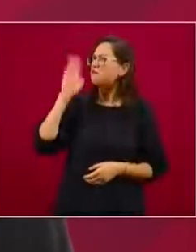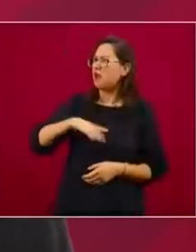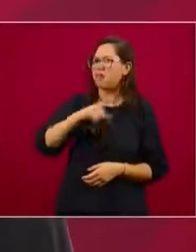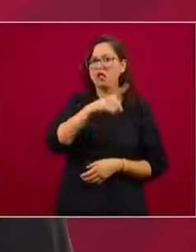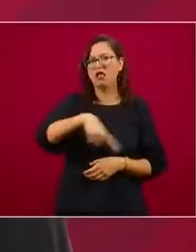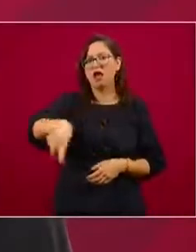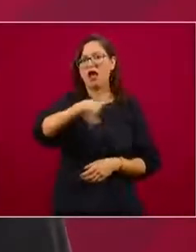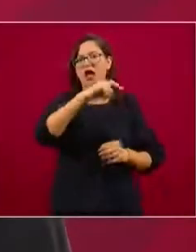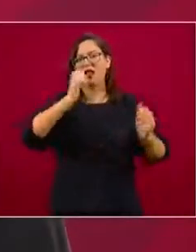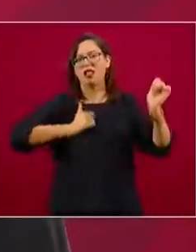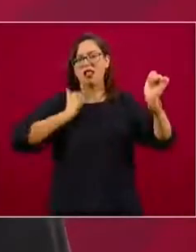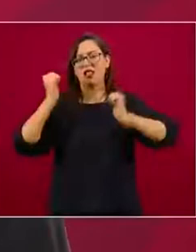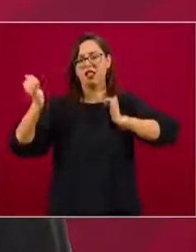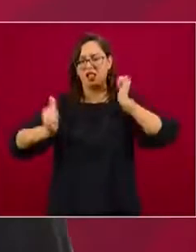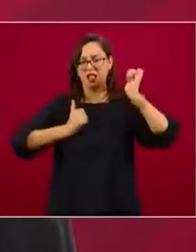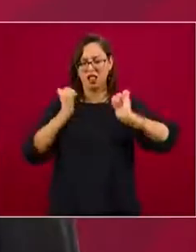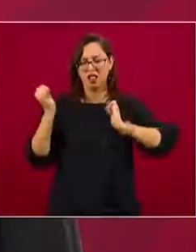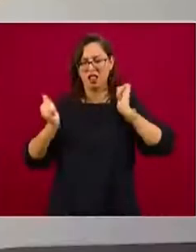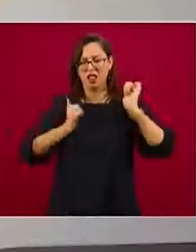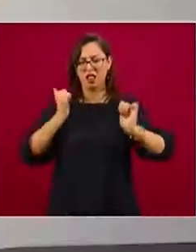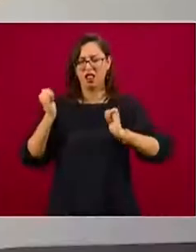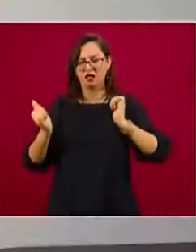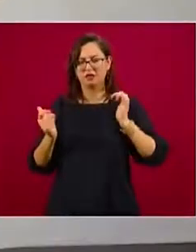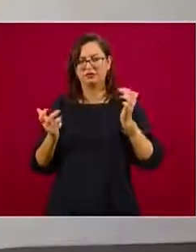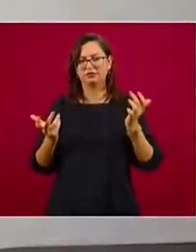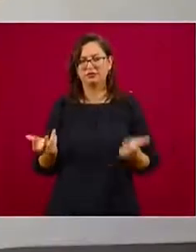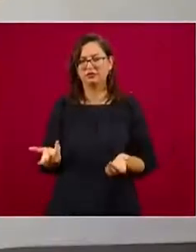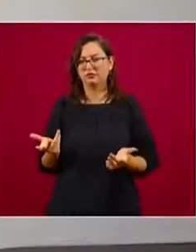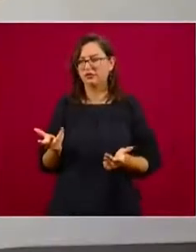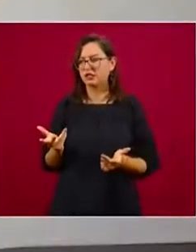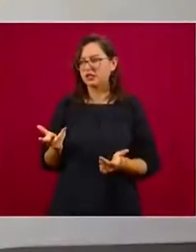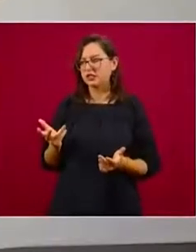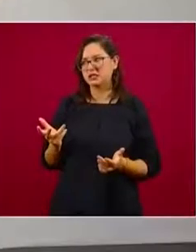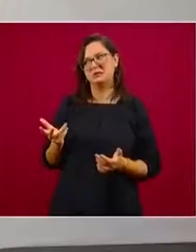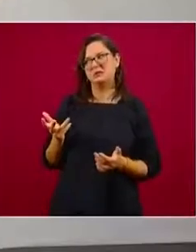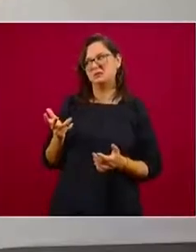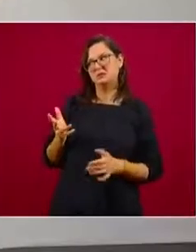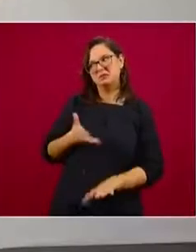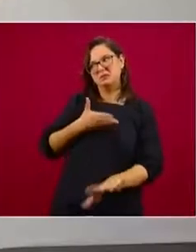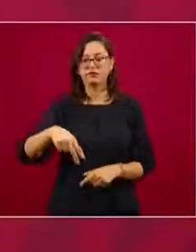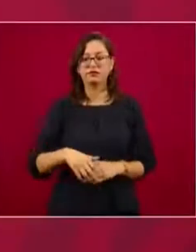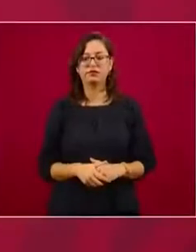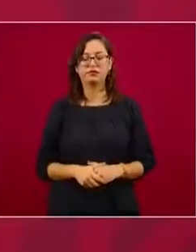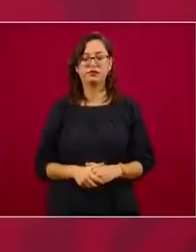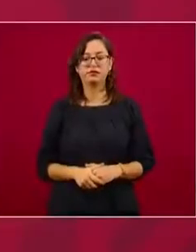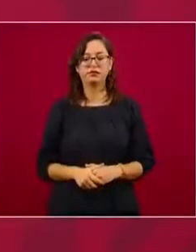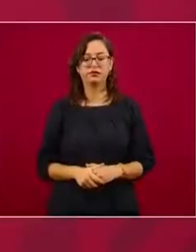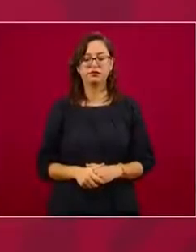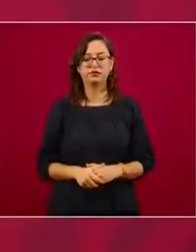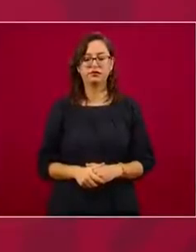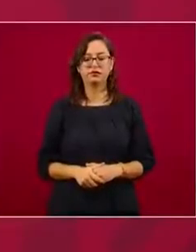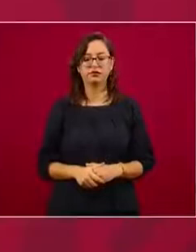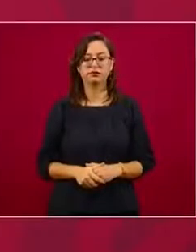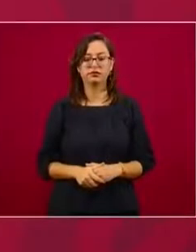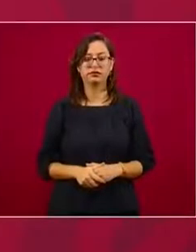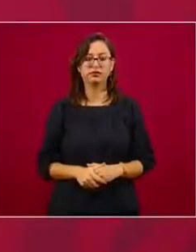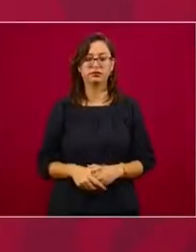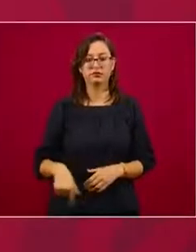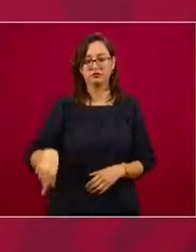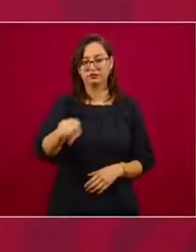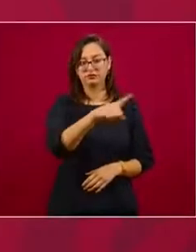algunos, ahora sí que para llevar agua a su molino, y están